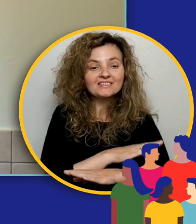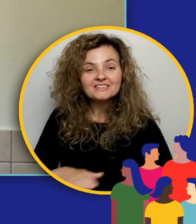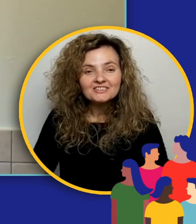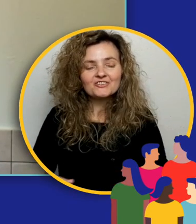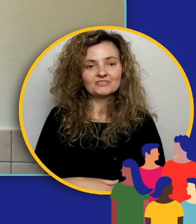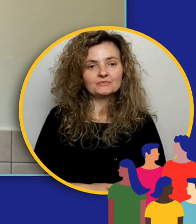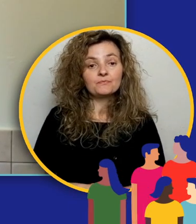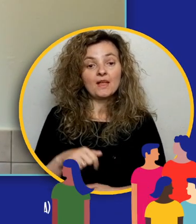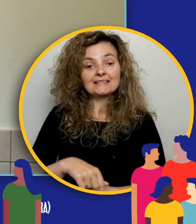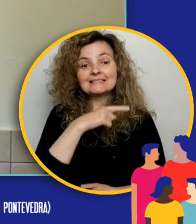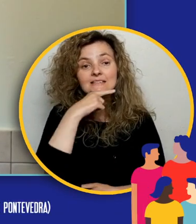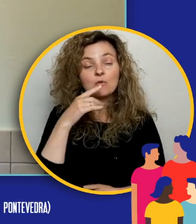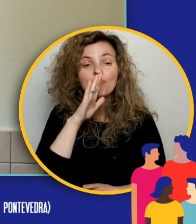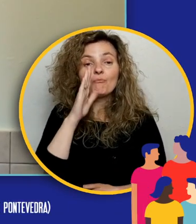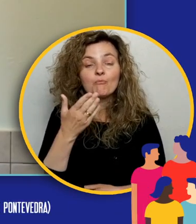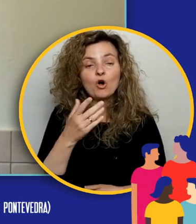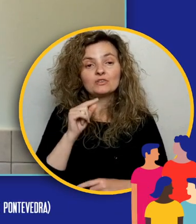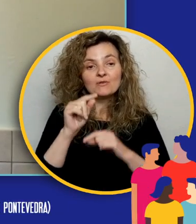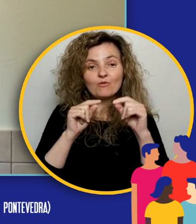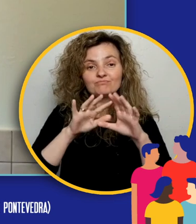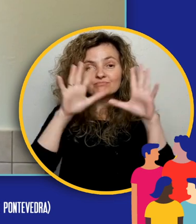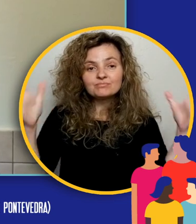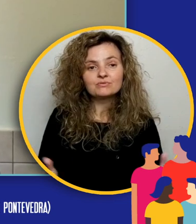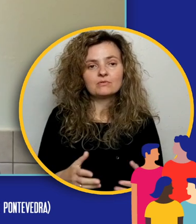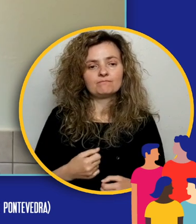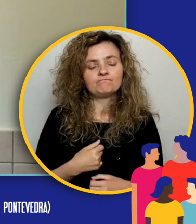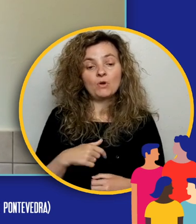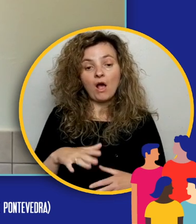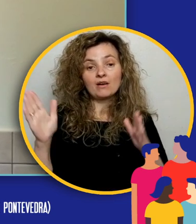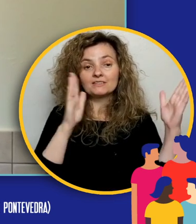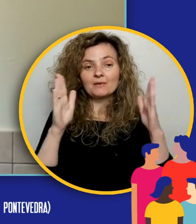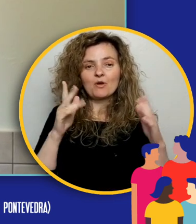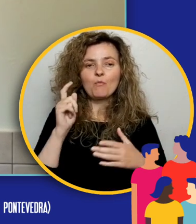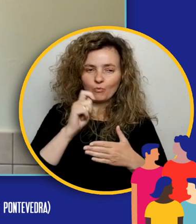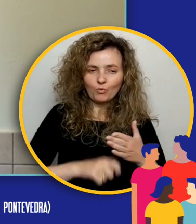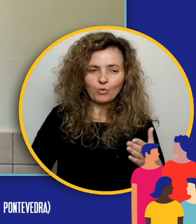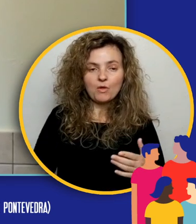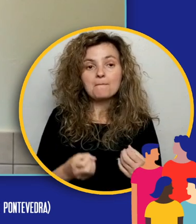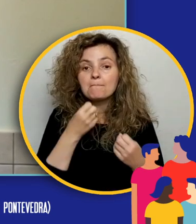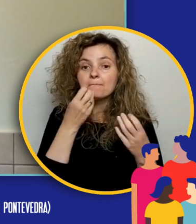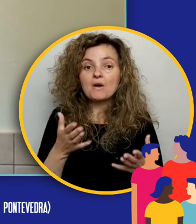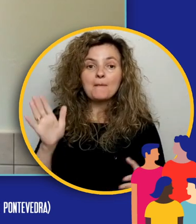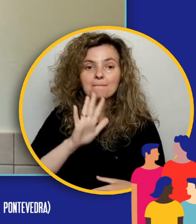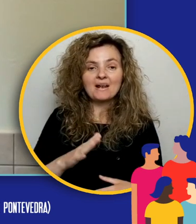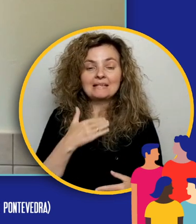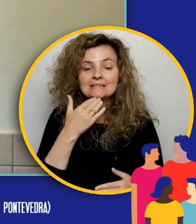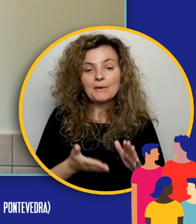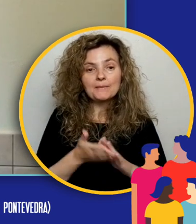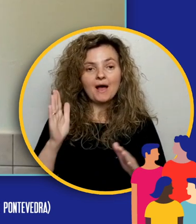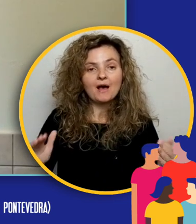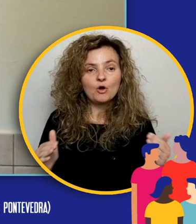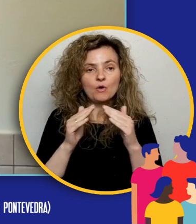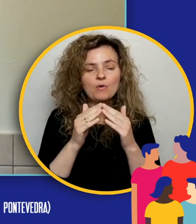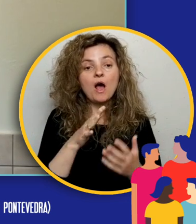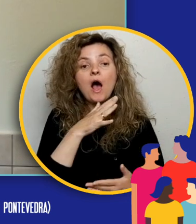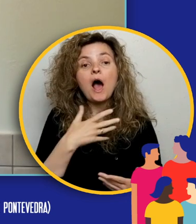Queridísimos niños, este año, debido a la epidemia, hemos pasado trances muy duros, pero bueno, parece ser que estamos llegando a la